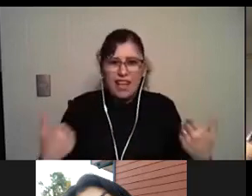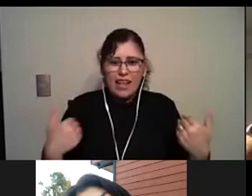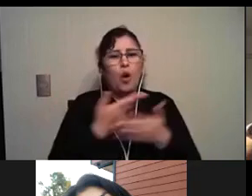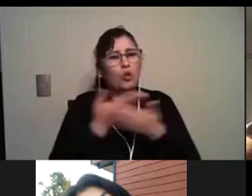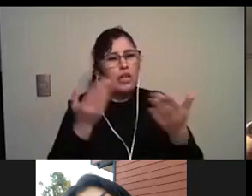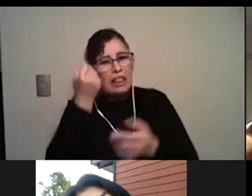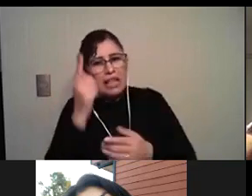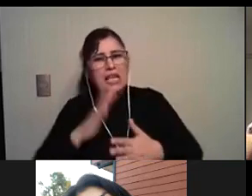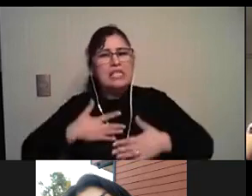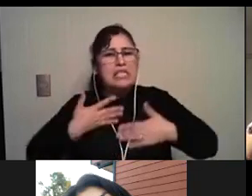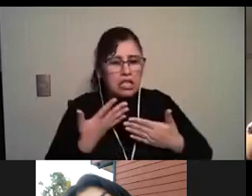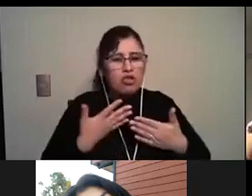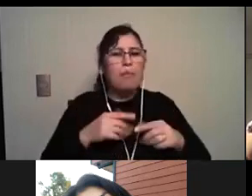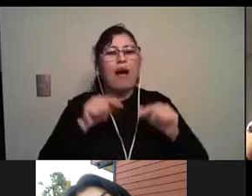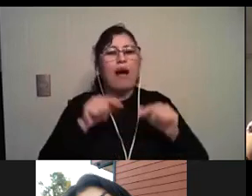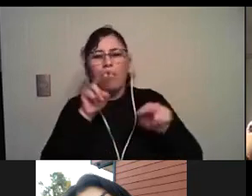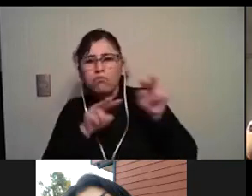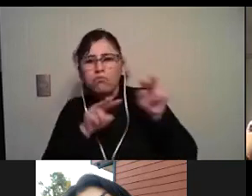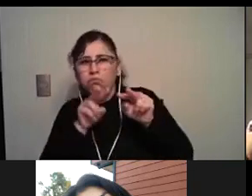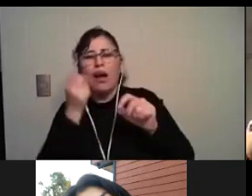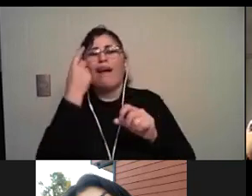estoy mostrando, ¿ok?